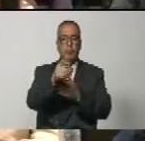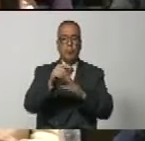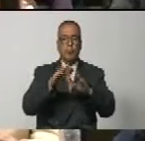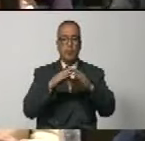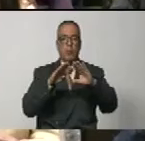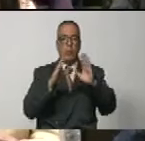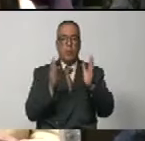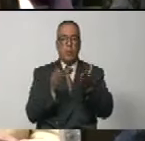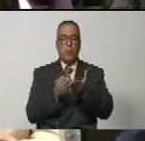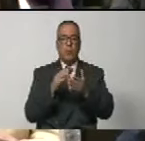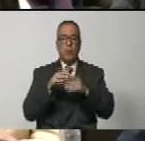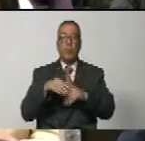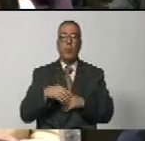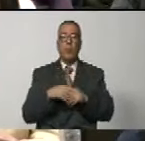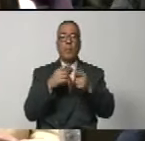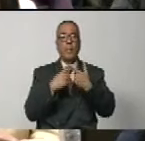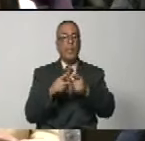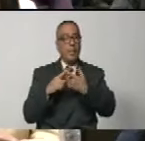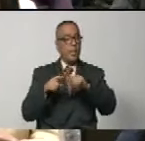mundo multipolar.